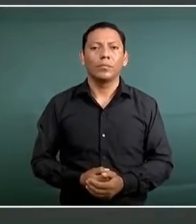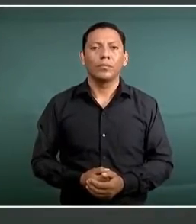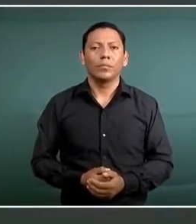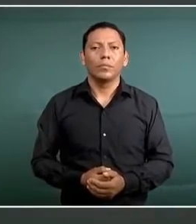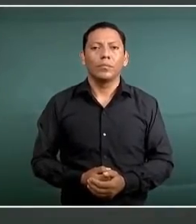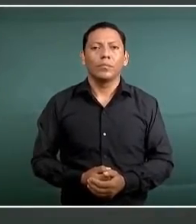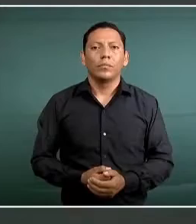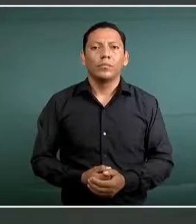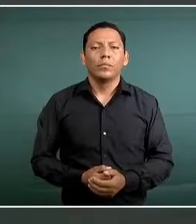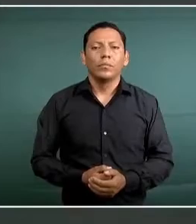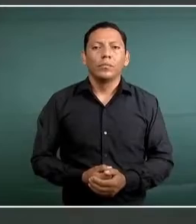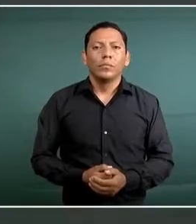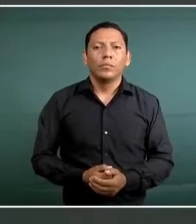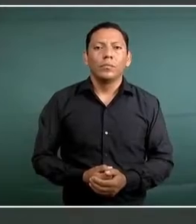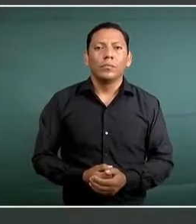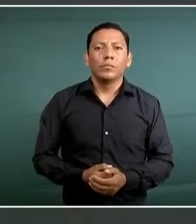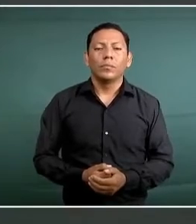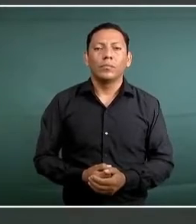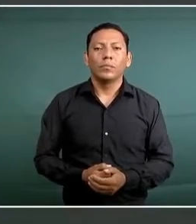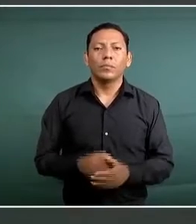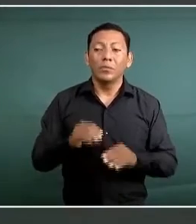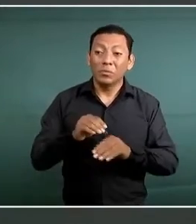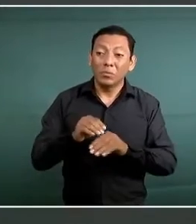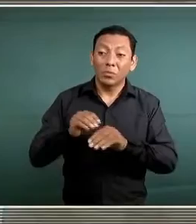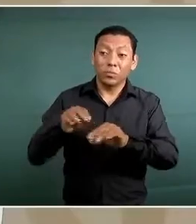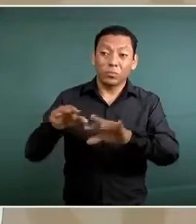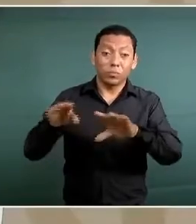no se extienda tanto